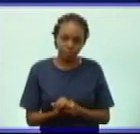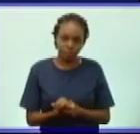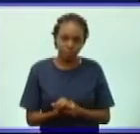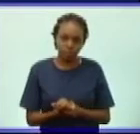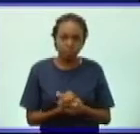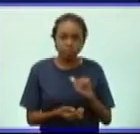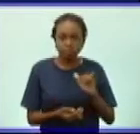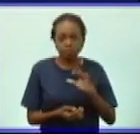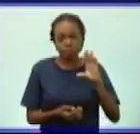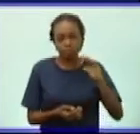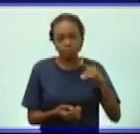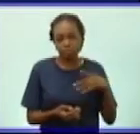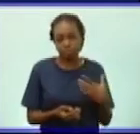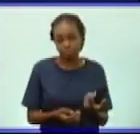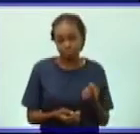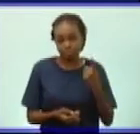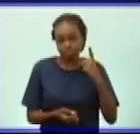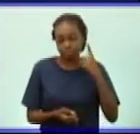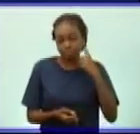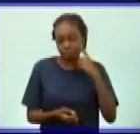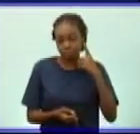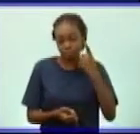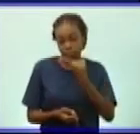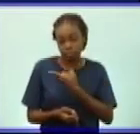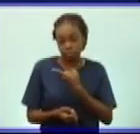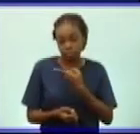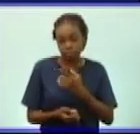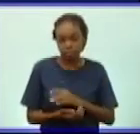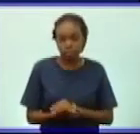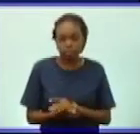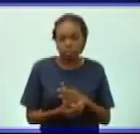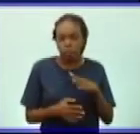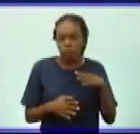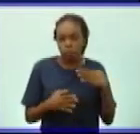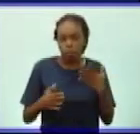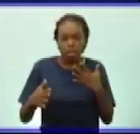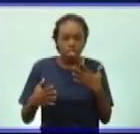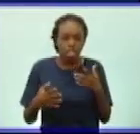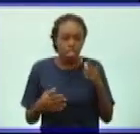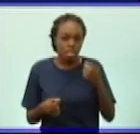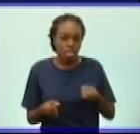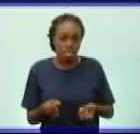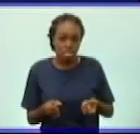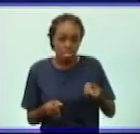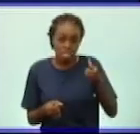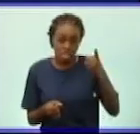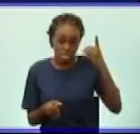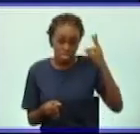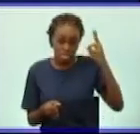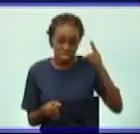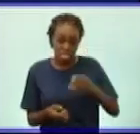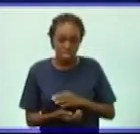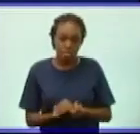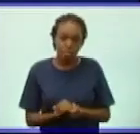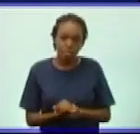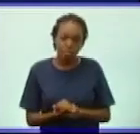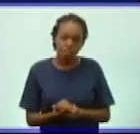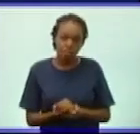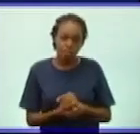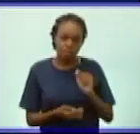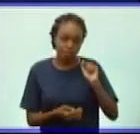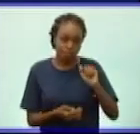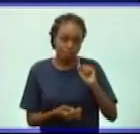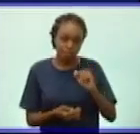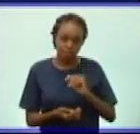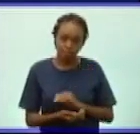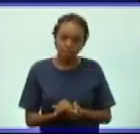que determinen, analizando la gráfica, cuál es la posición, es decir, la altura máxima alcanzada por el cuerpo